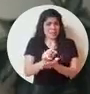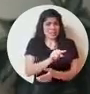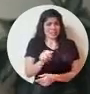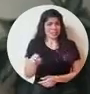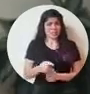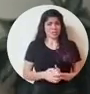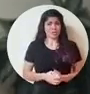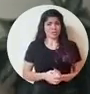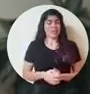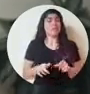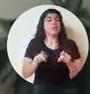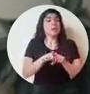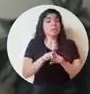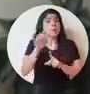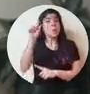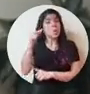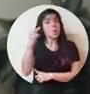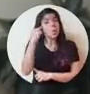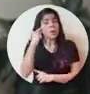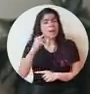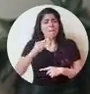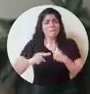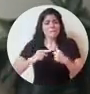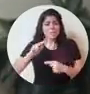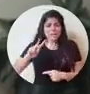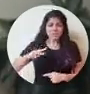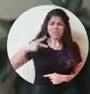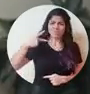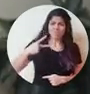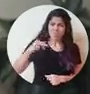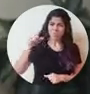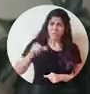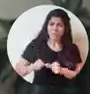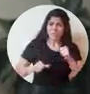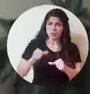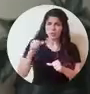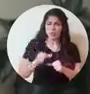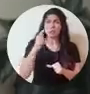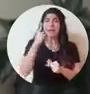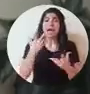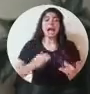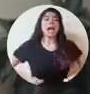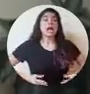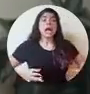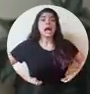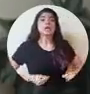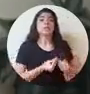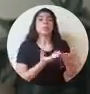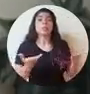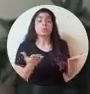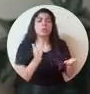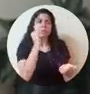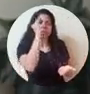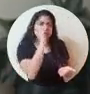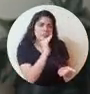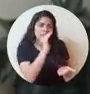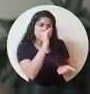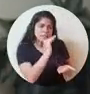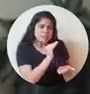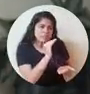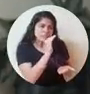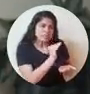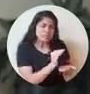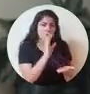asimismo el gobierno redoblará los esfuerzos para reducir el gasto público a fin de asegurar